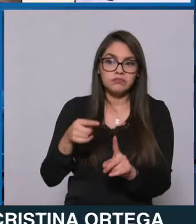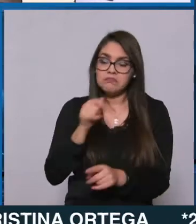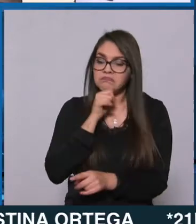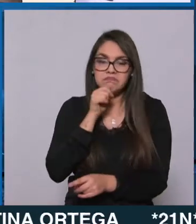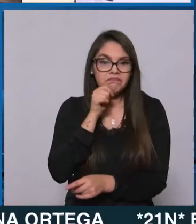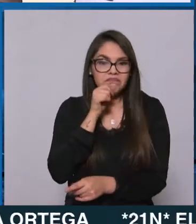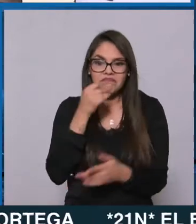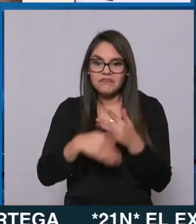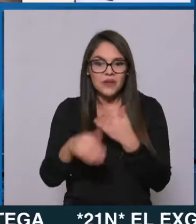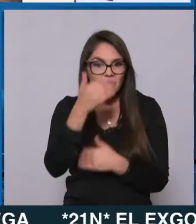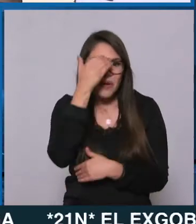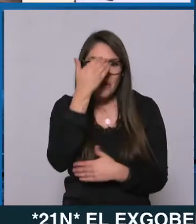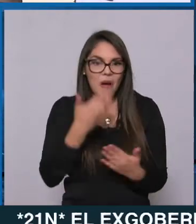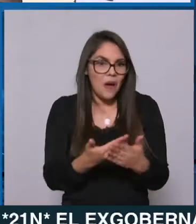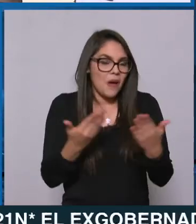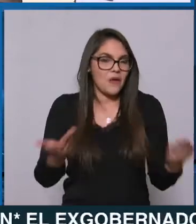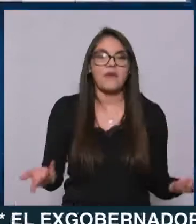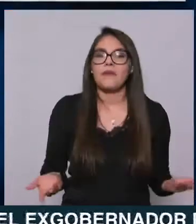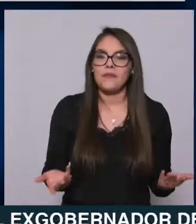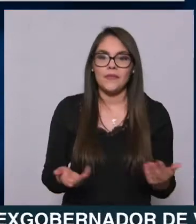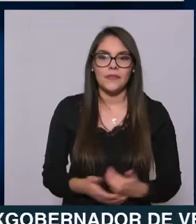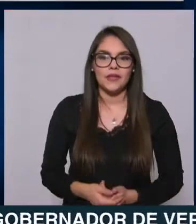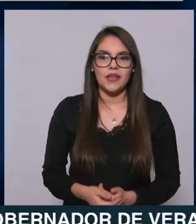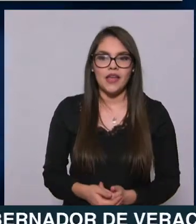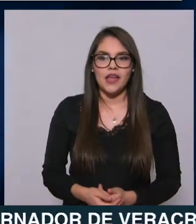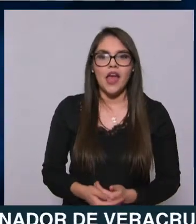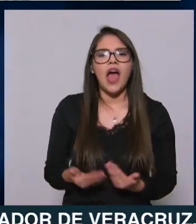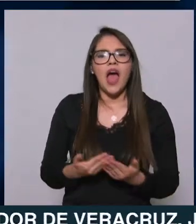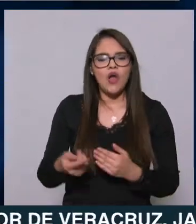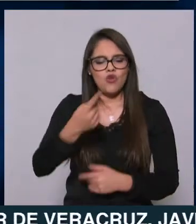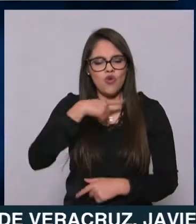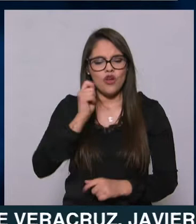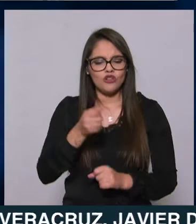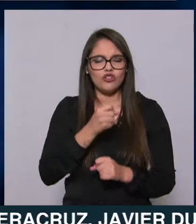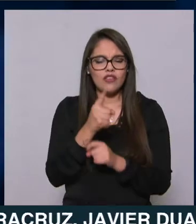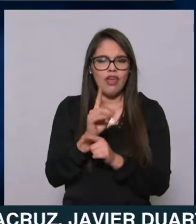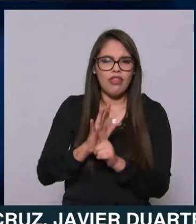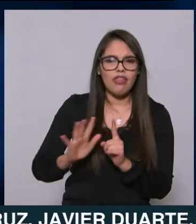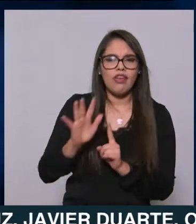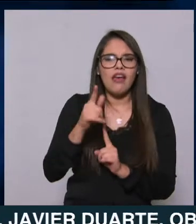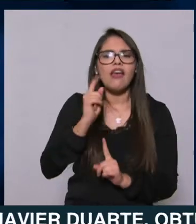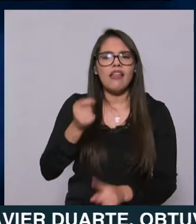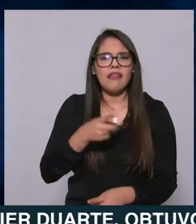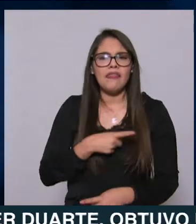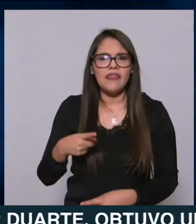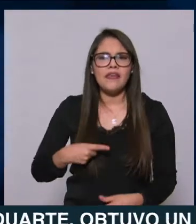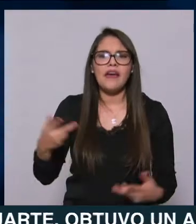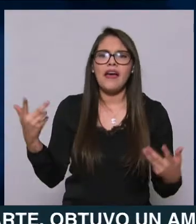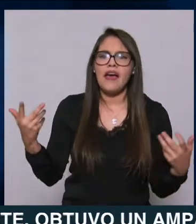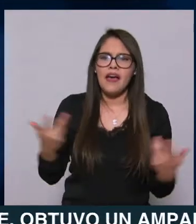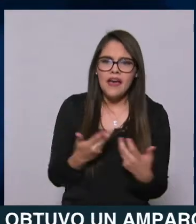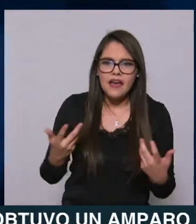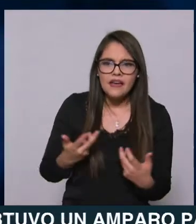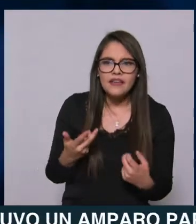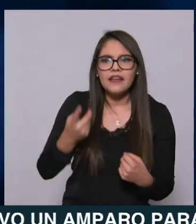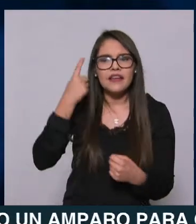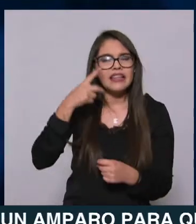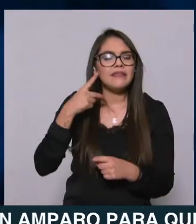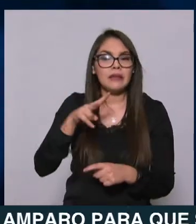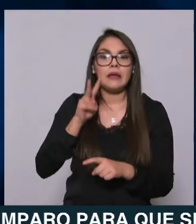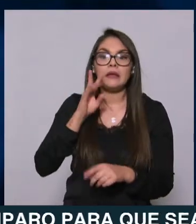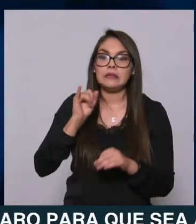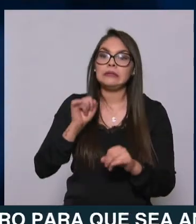conocemos al momento, ¿no? Hoy como sociedad, ¿qué papel debemos asumir ante una situación que nos deja una gran lección,